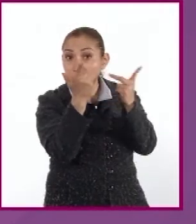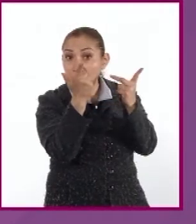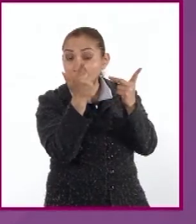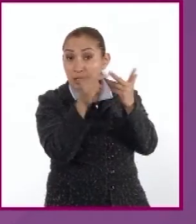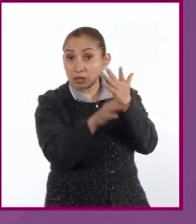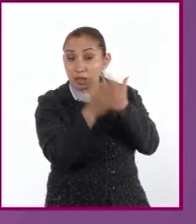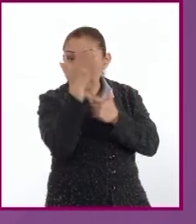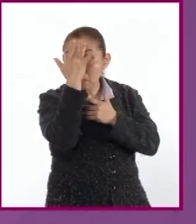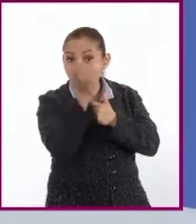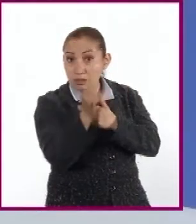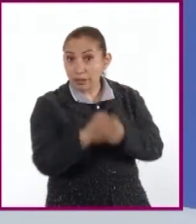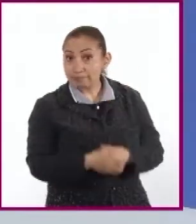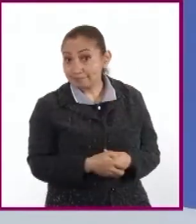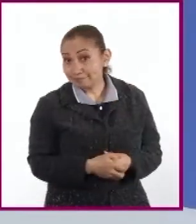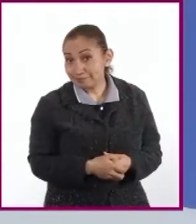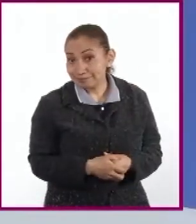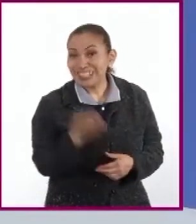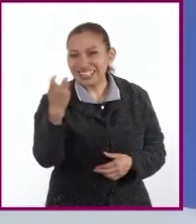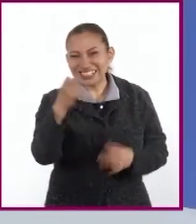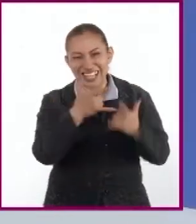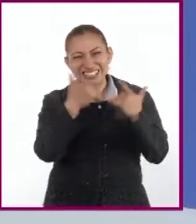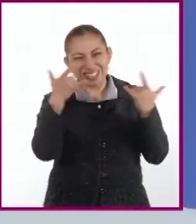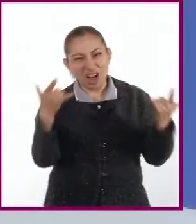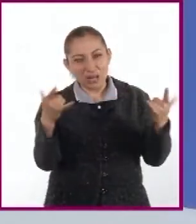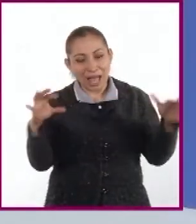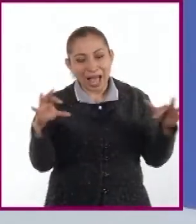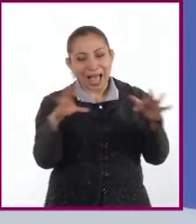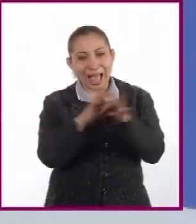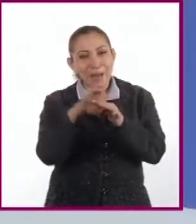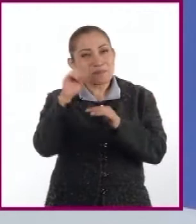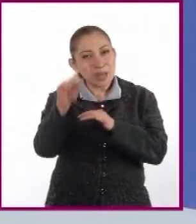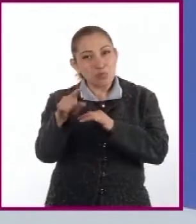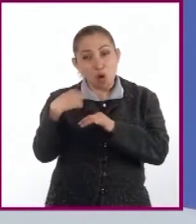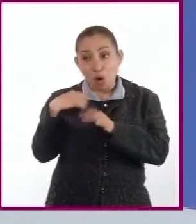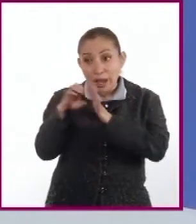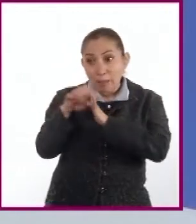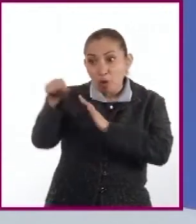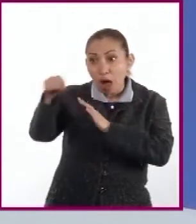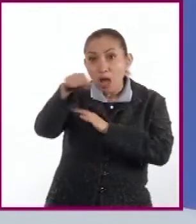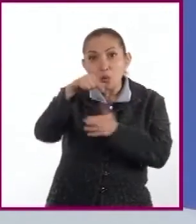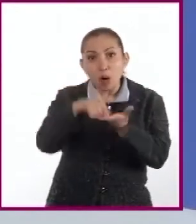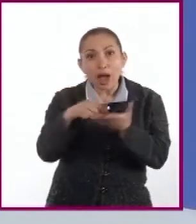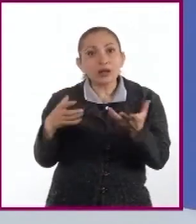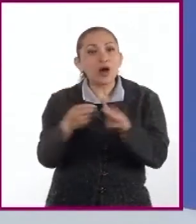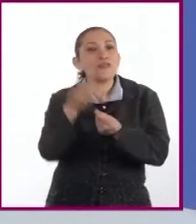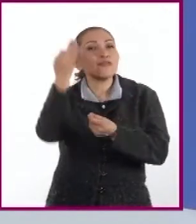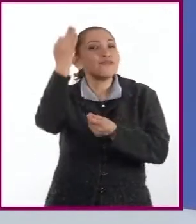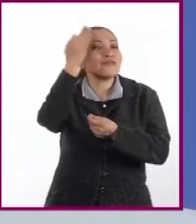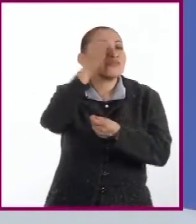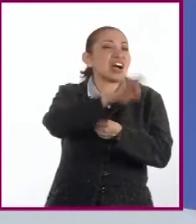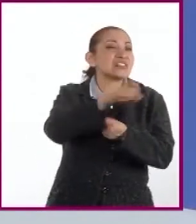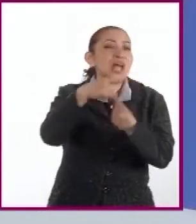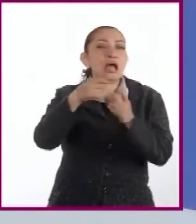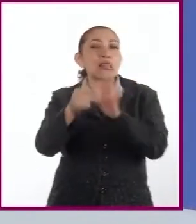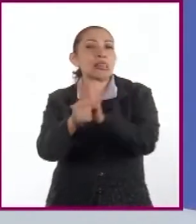hechizo. Esta historia, unida a los referentes reales, se combina con la fantasía y el